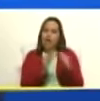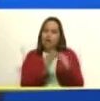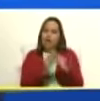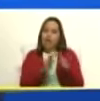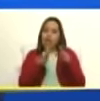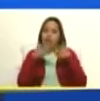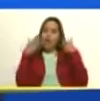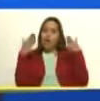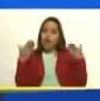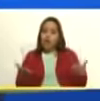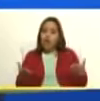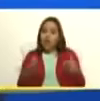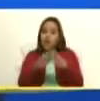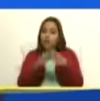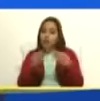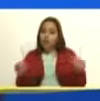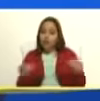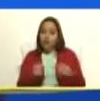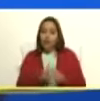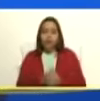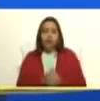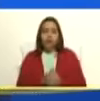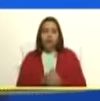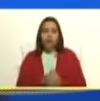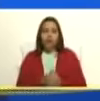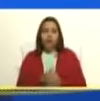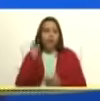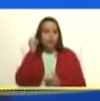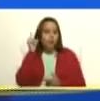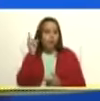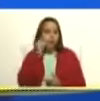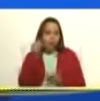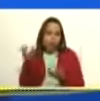grande de todos y de todas.